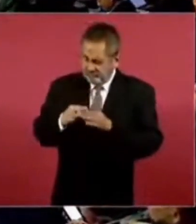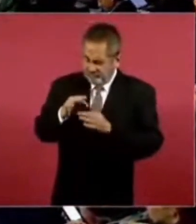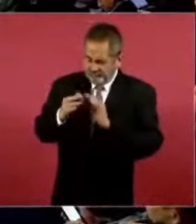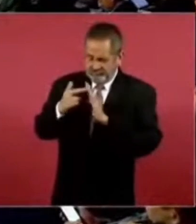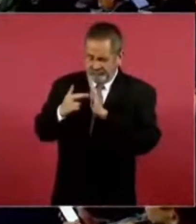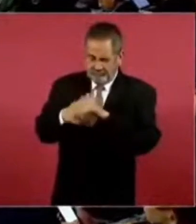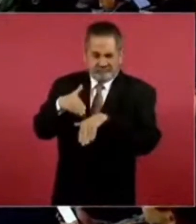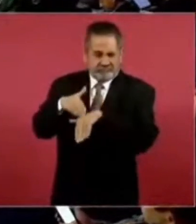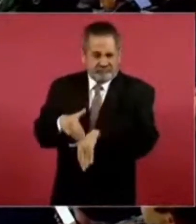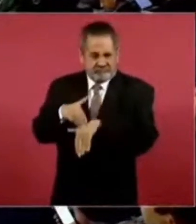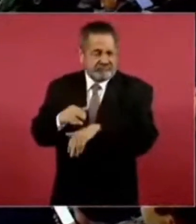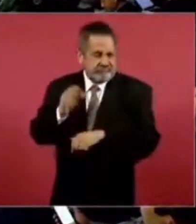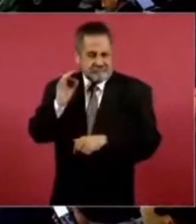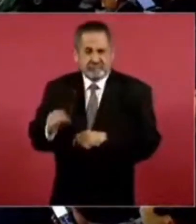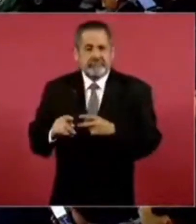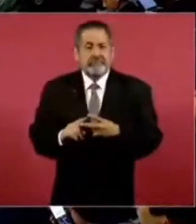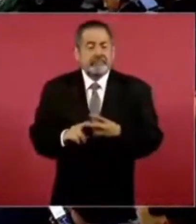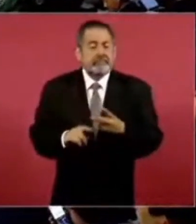practicante